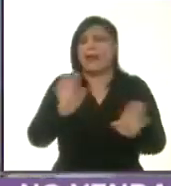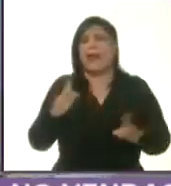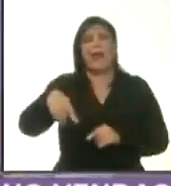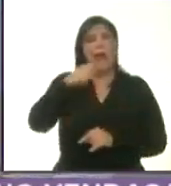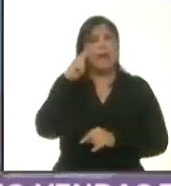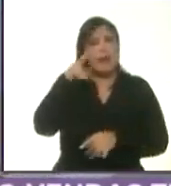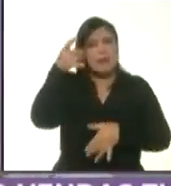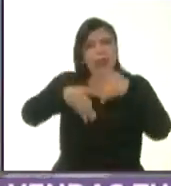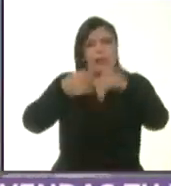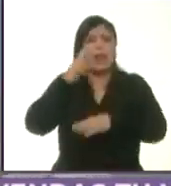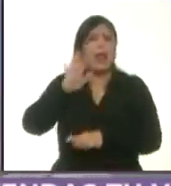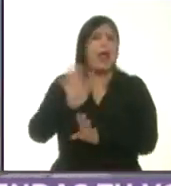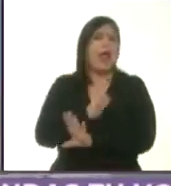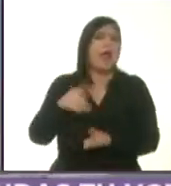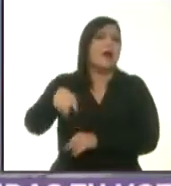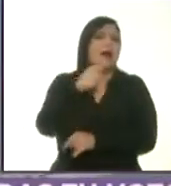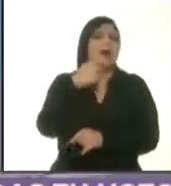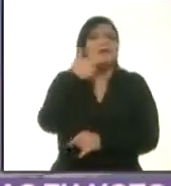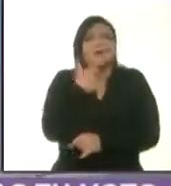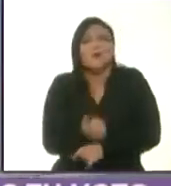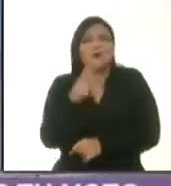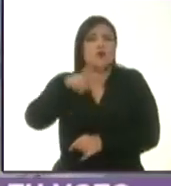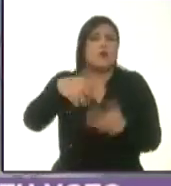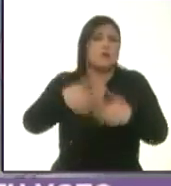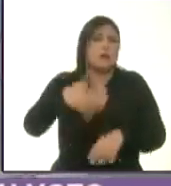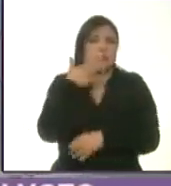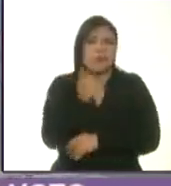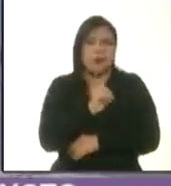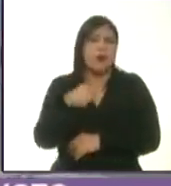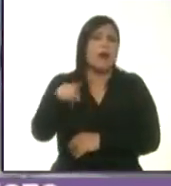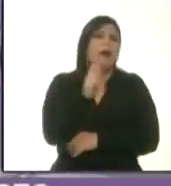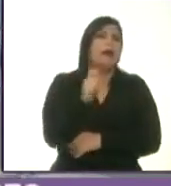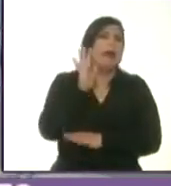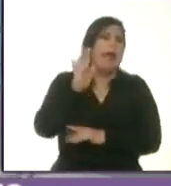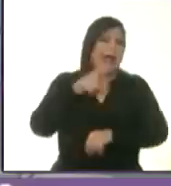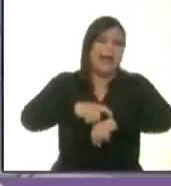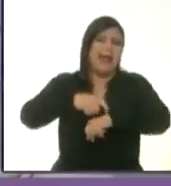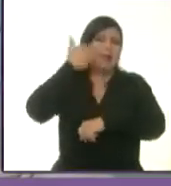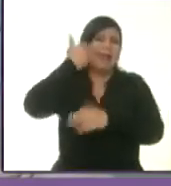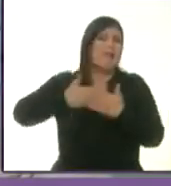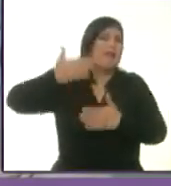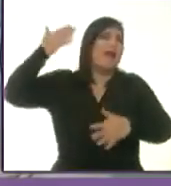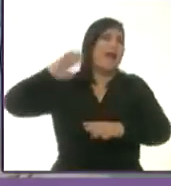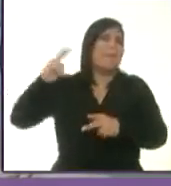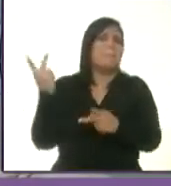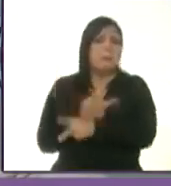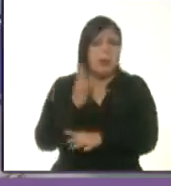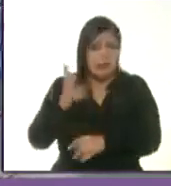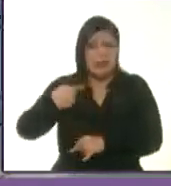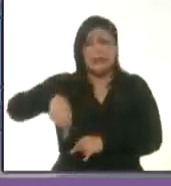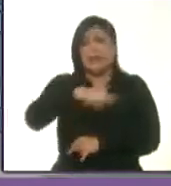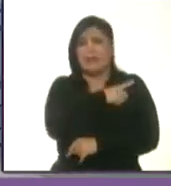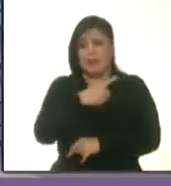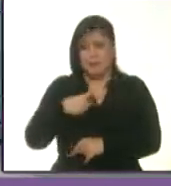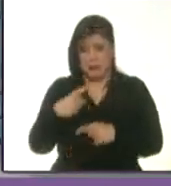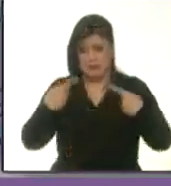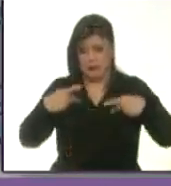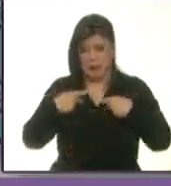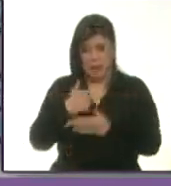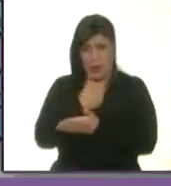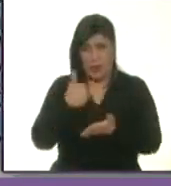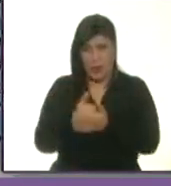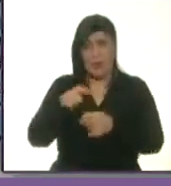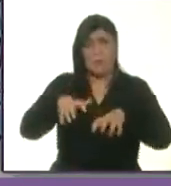que no funcionan ya se les pasó su tiempo ya es necesario que los ciudadanos tomemos el control de esta